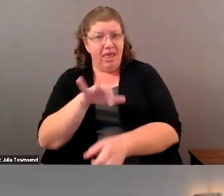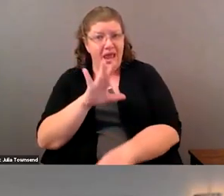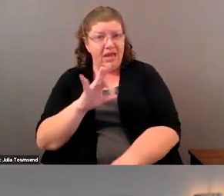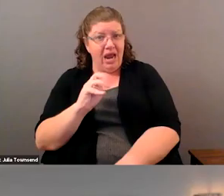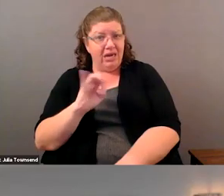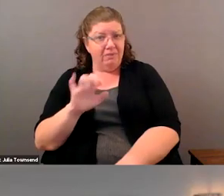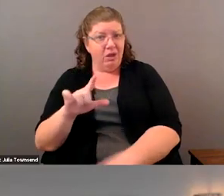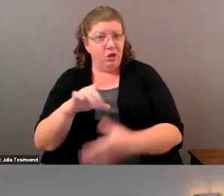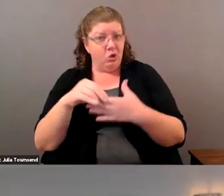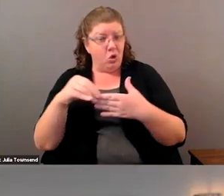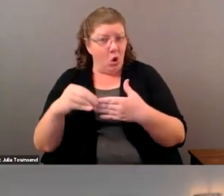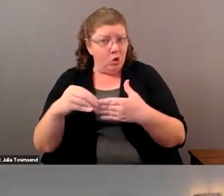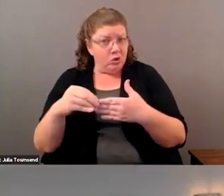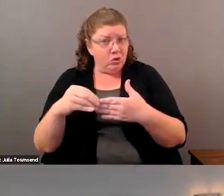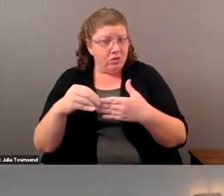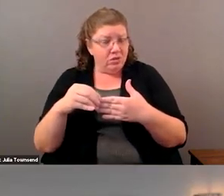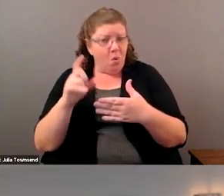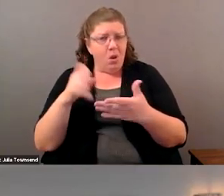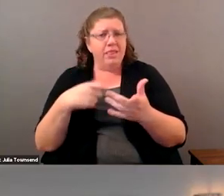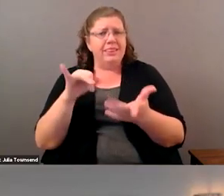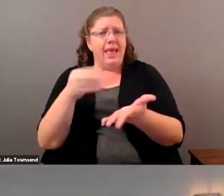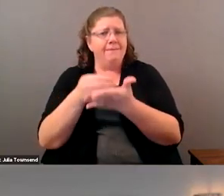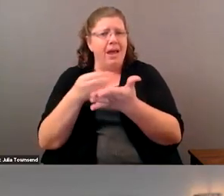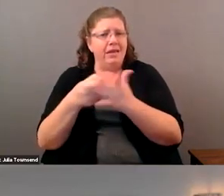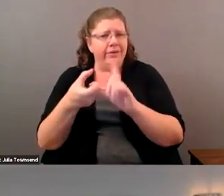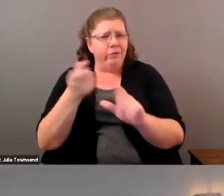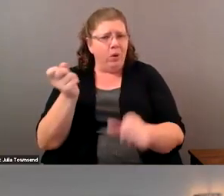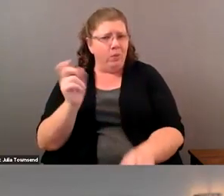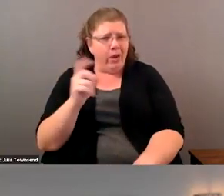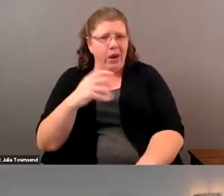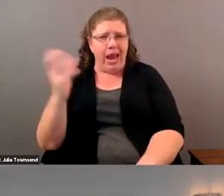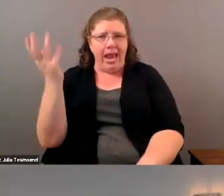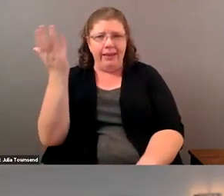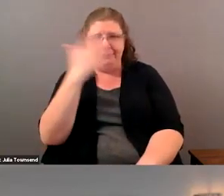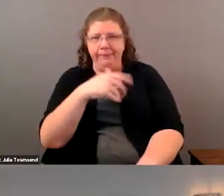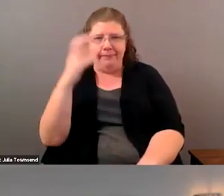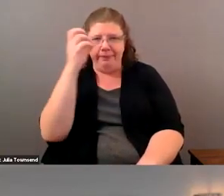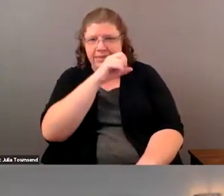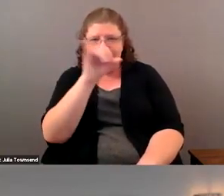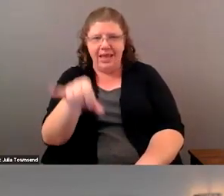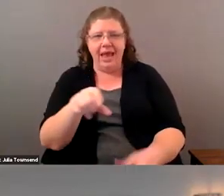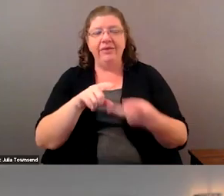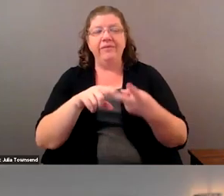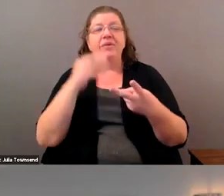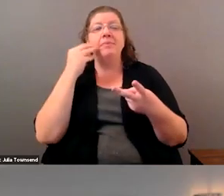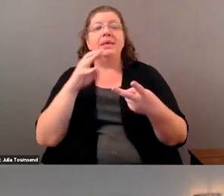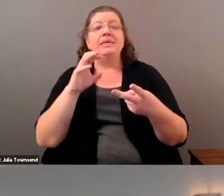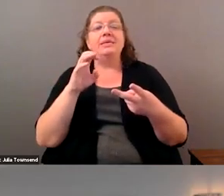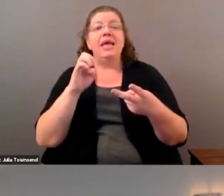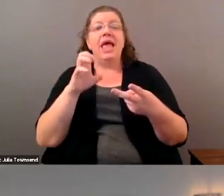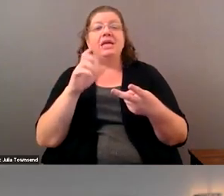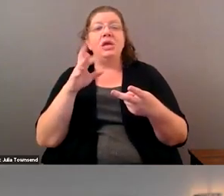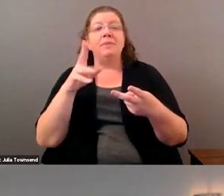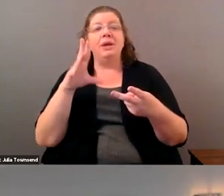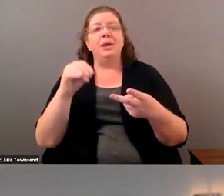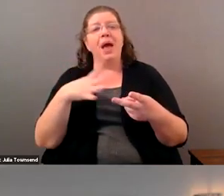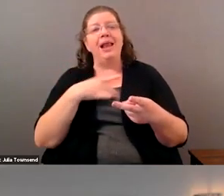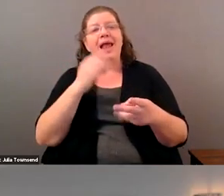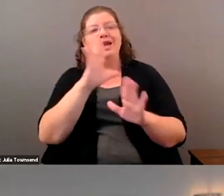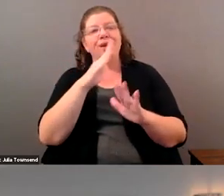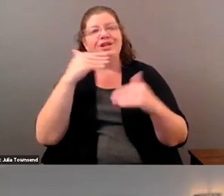es dinero del cap apoyando estos 9 millones de dólares sólo quiero saber cuál es la fuente de financiamiento porque no lo